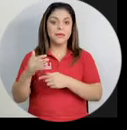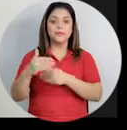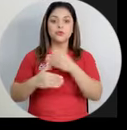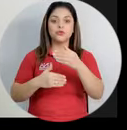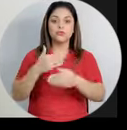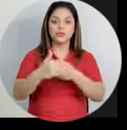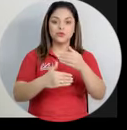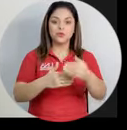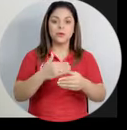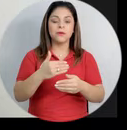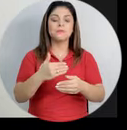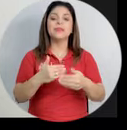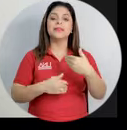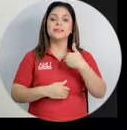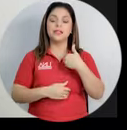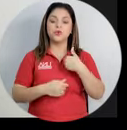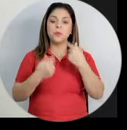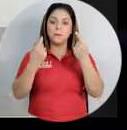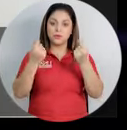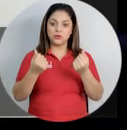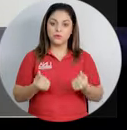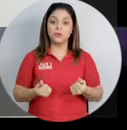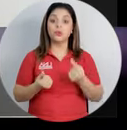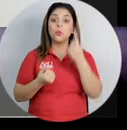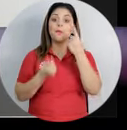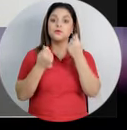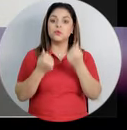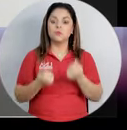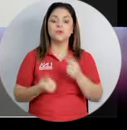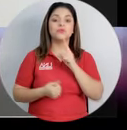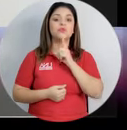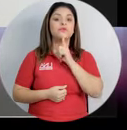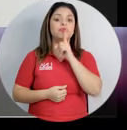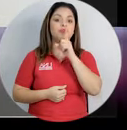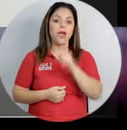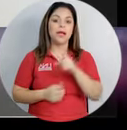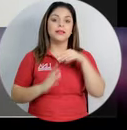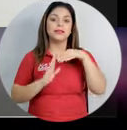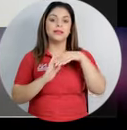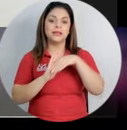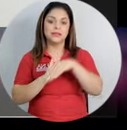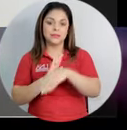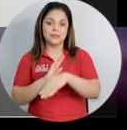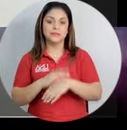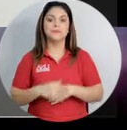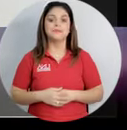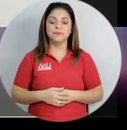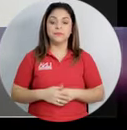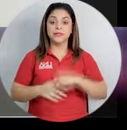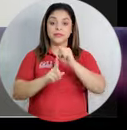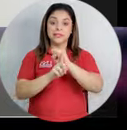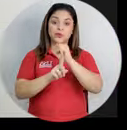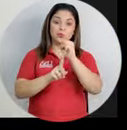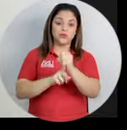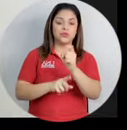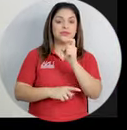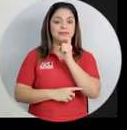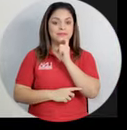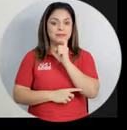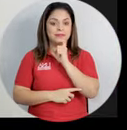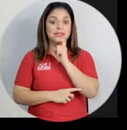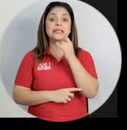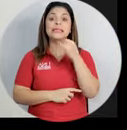Y en ese proceso vamos a obtener un presupuesto, lo que yo llamo un presupuesto real de crisis,